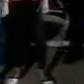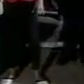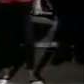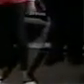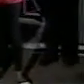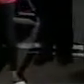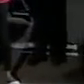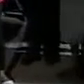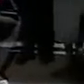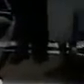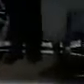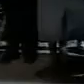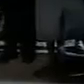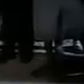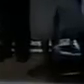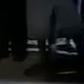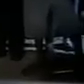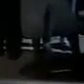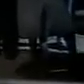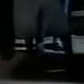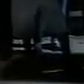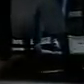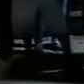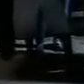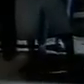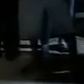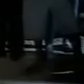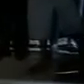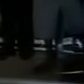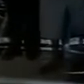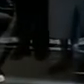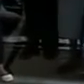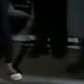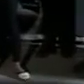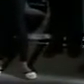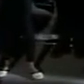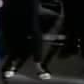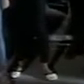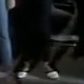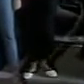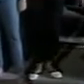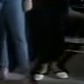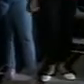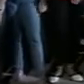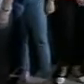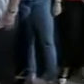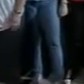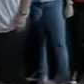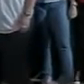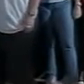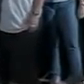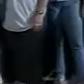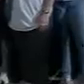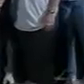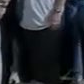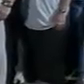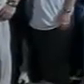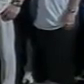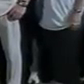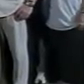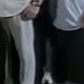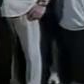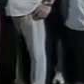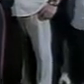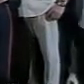de presente al coordinador del movimiento por la paz y la vida que está aquí presente y bueno Le doy muchas gracias presidente por